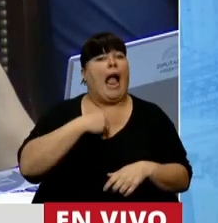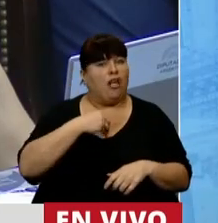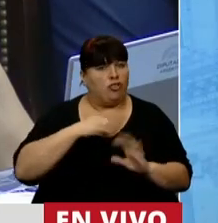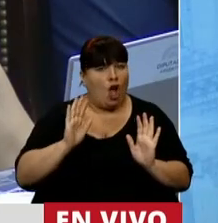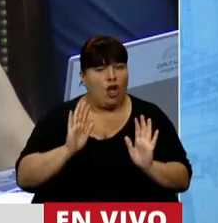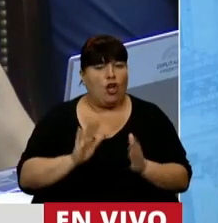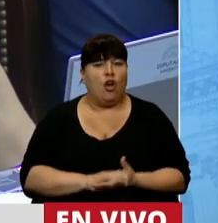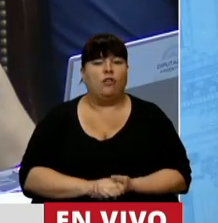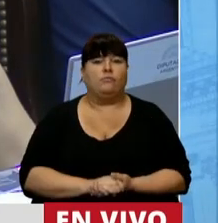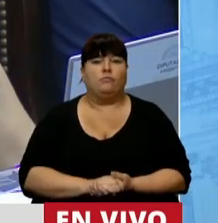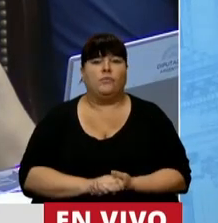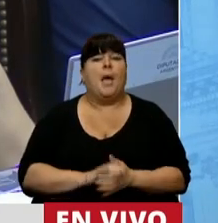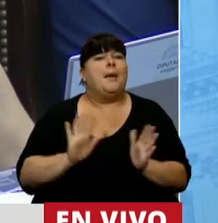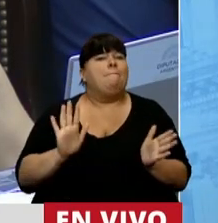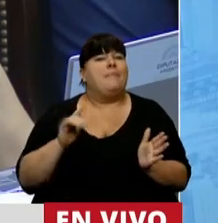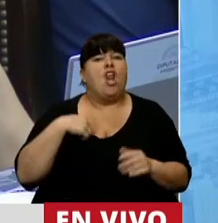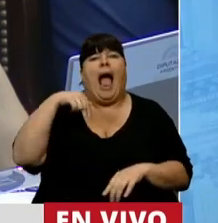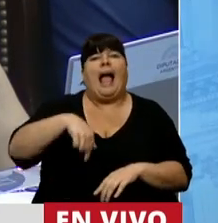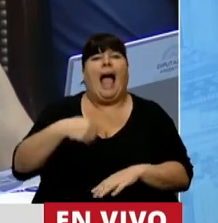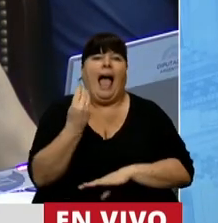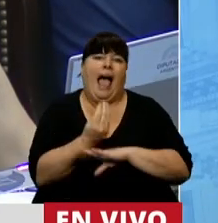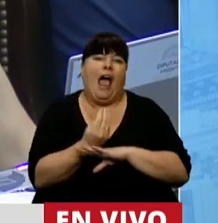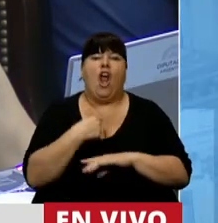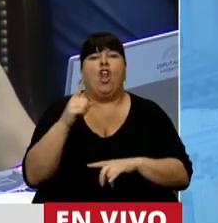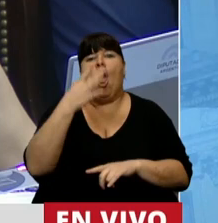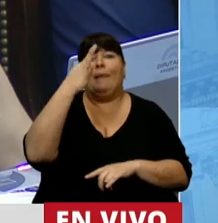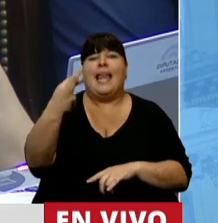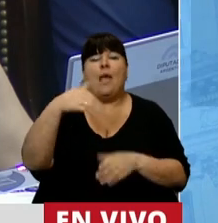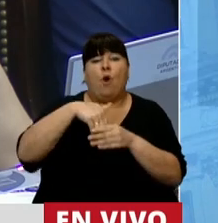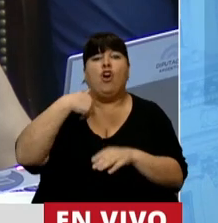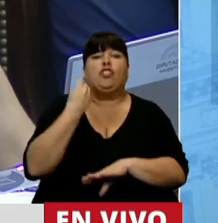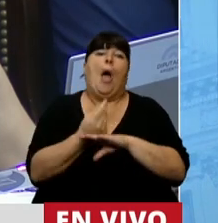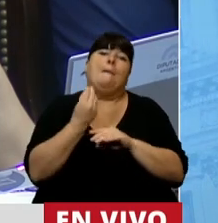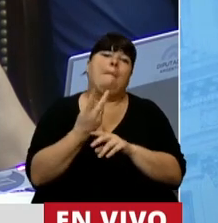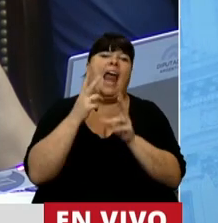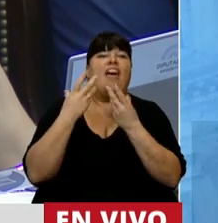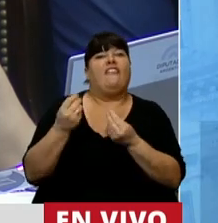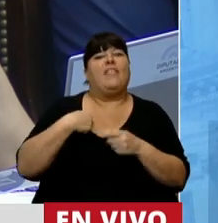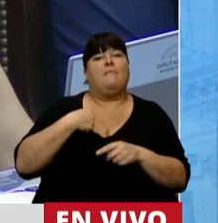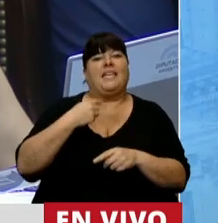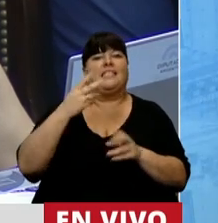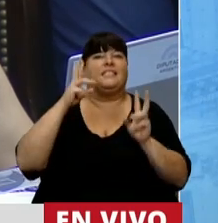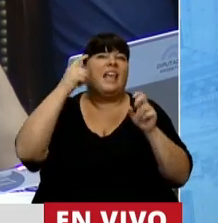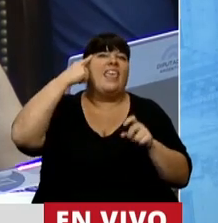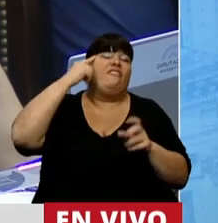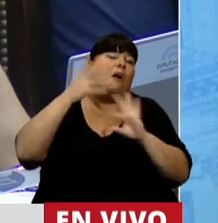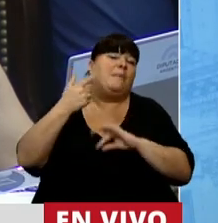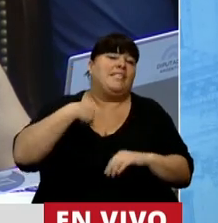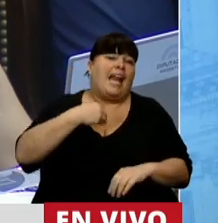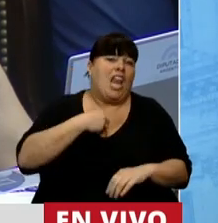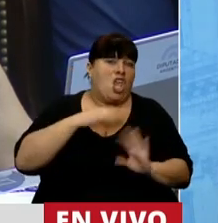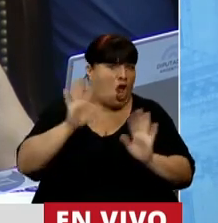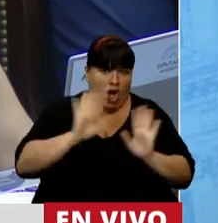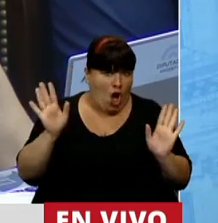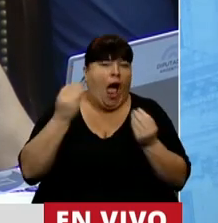católico, pero no estoy aquí. No he sido elegido aquí para defender mis convicciones religiosas, como muchas de las